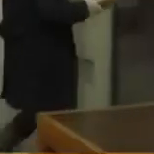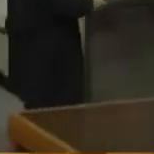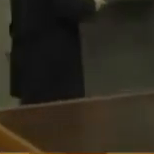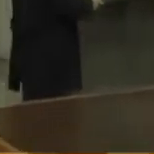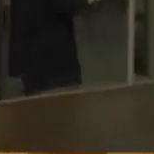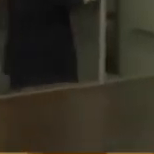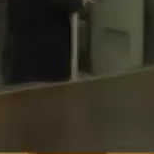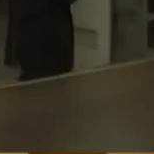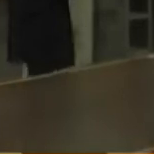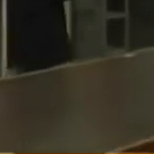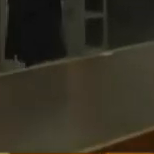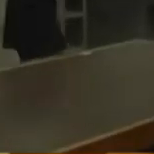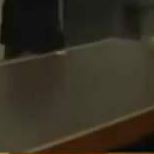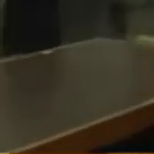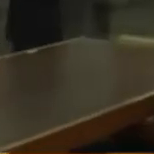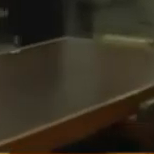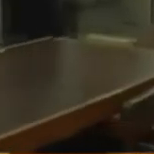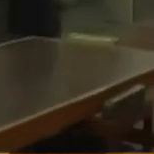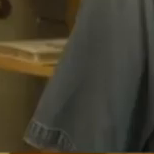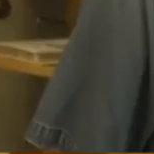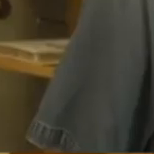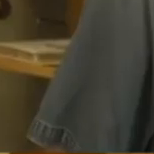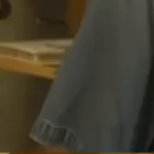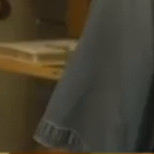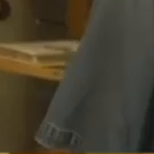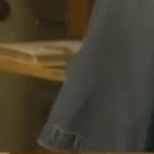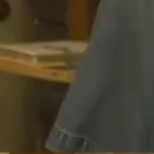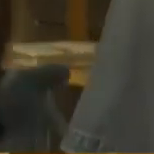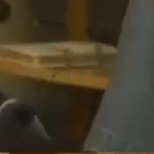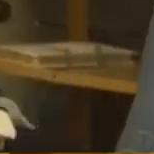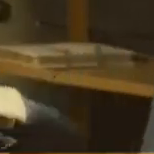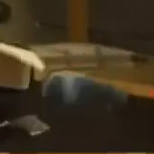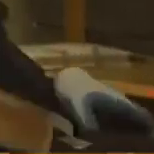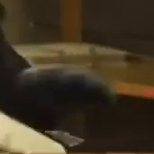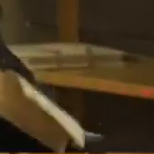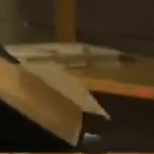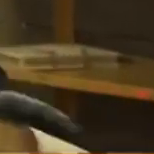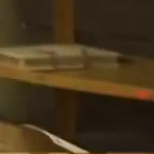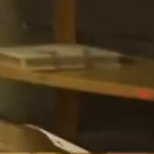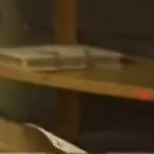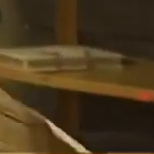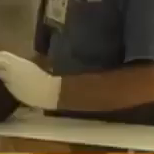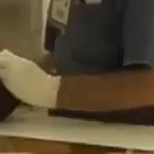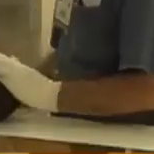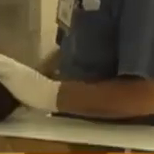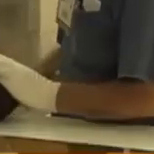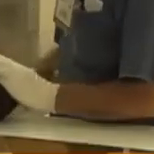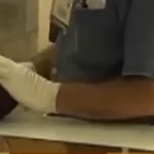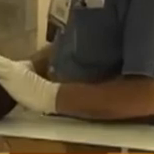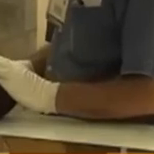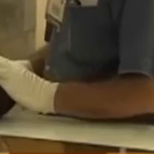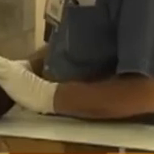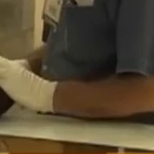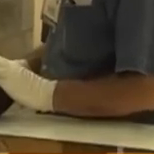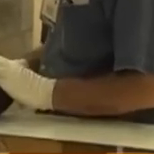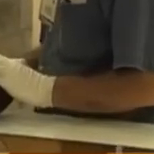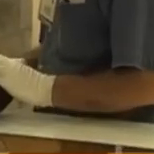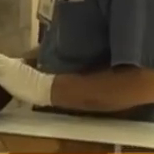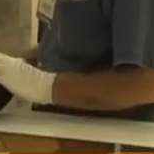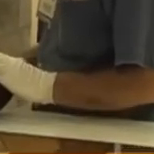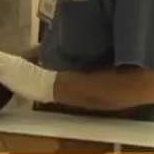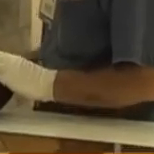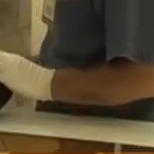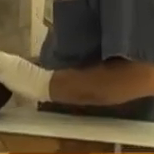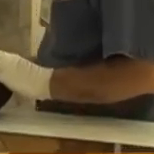de 40 kilómetros lineales de documentación, ya se pasaron al nuevo edificio, y ahora el reto es continuar la obra pendiente para